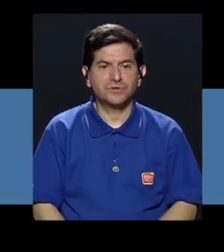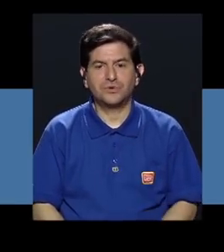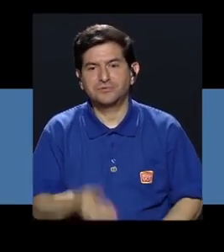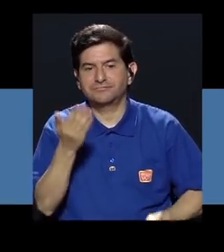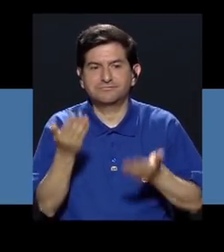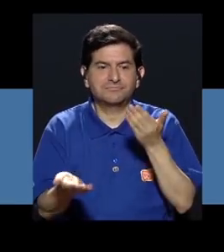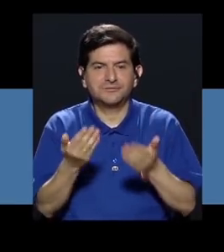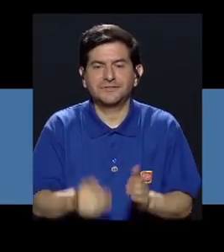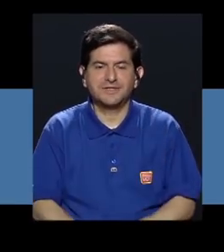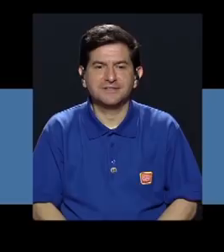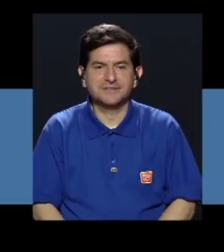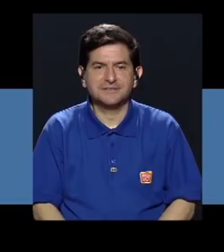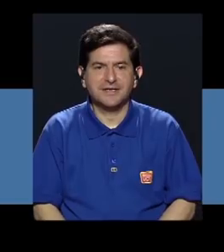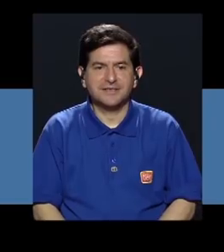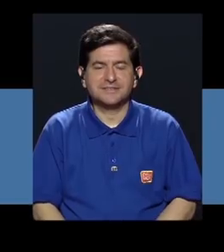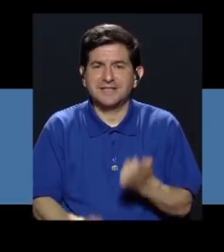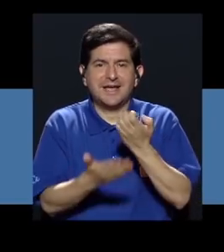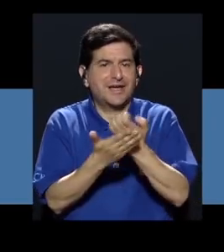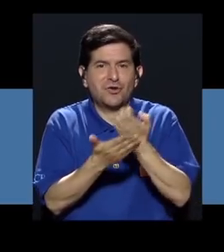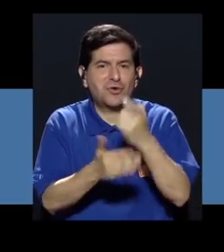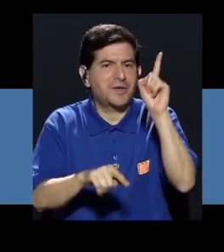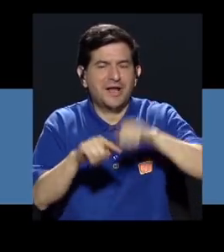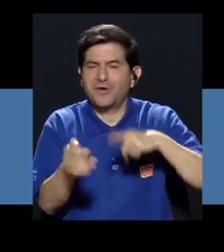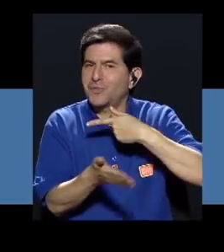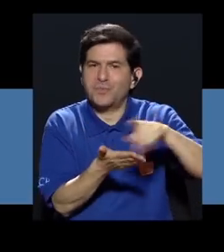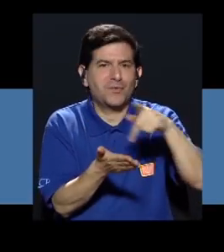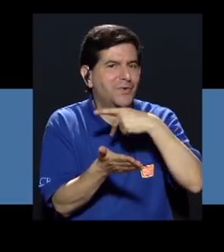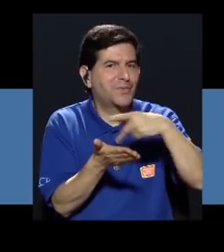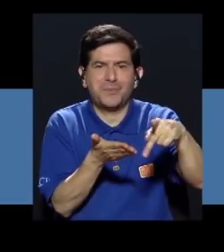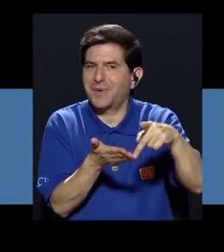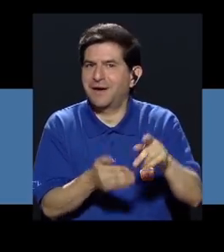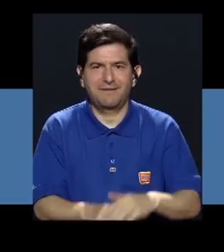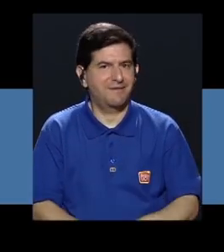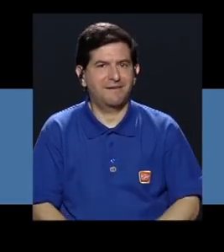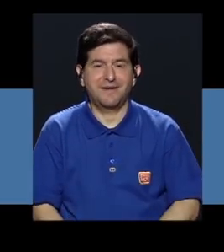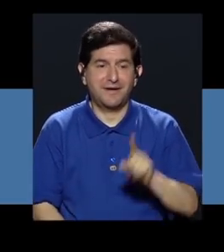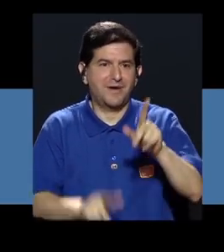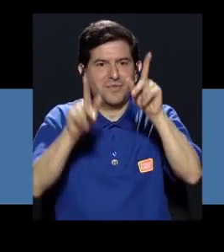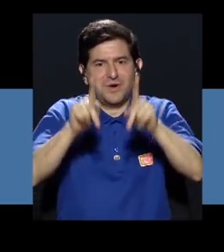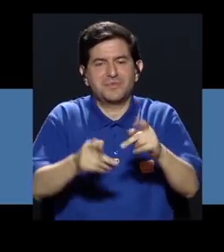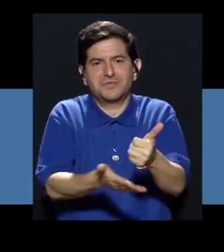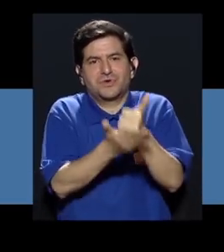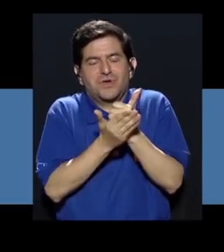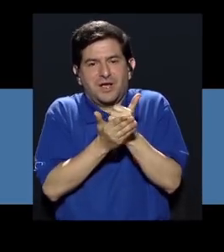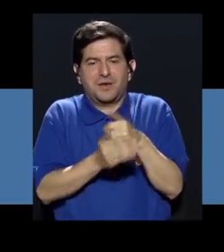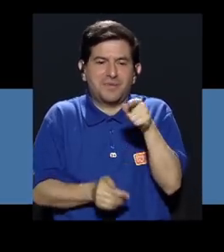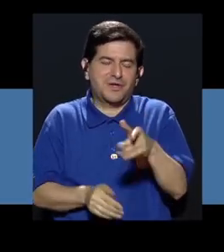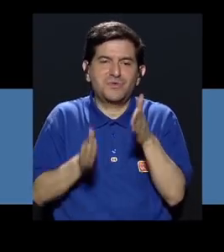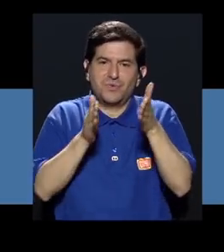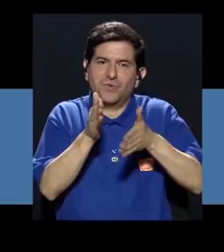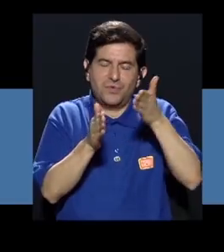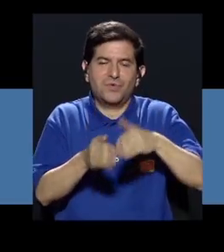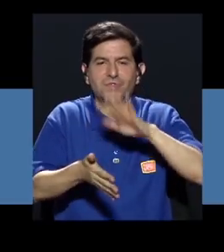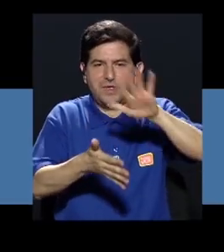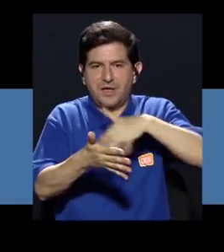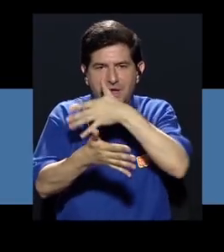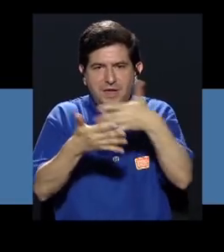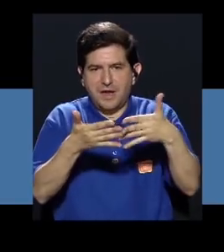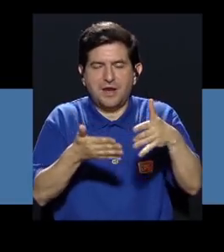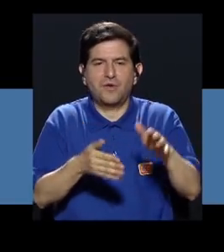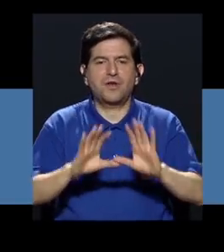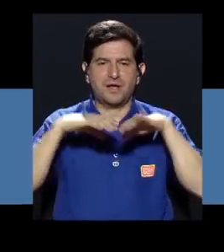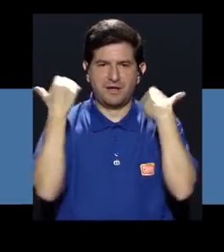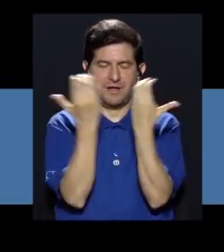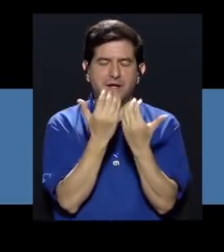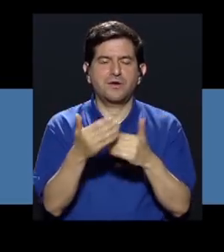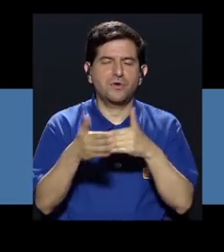buscar, digamos, económicamente yo no puedo pagar una señora que me ayude a cuidarla en el horario que estoy